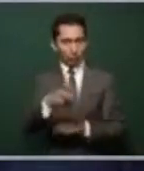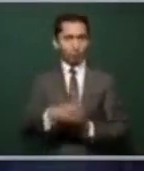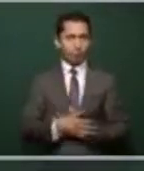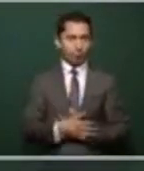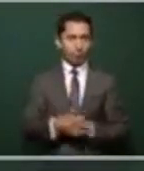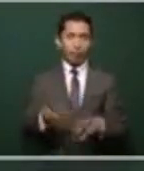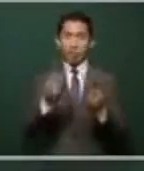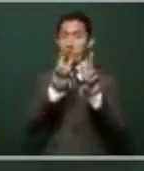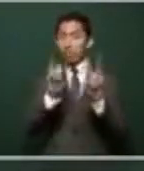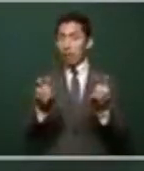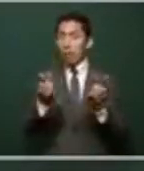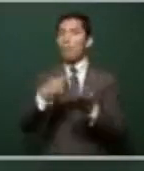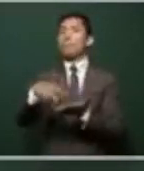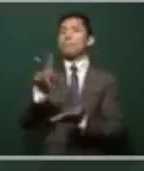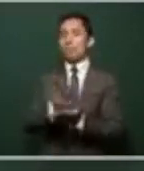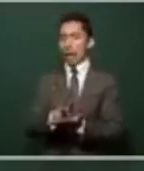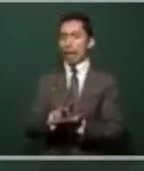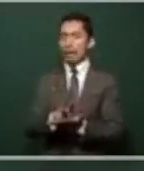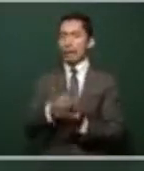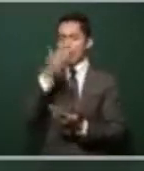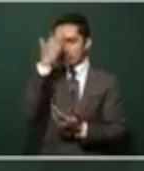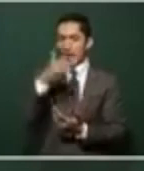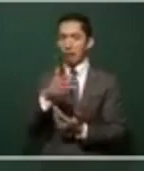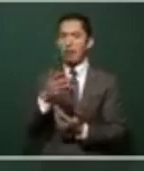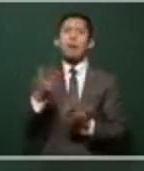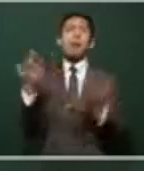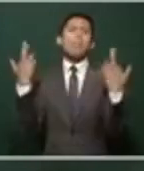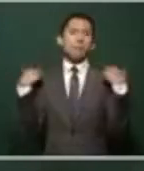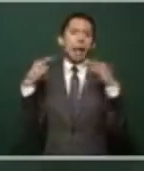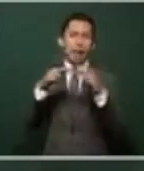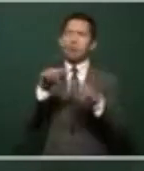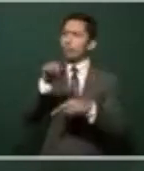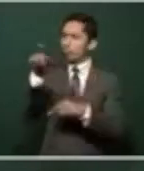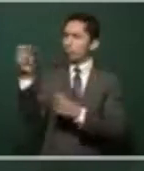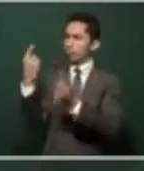tema. Los maestros siempre han aceptado eso.